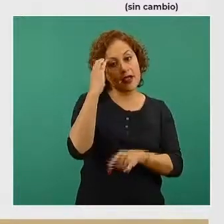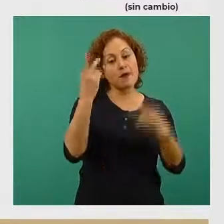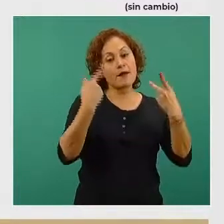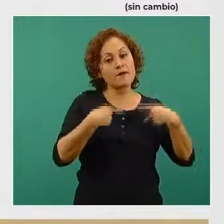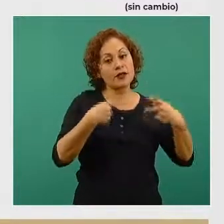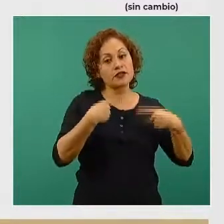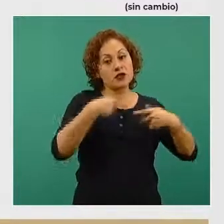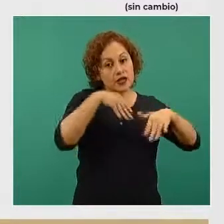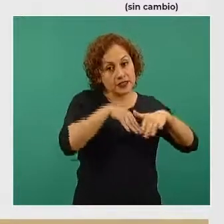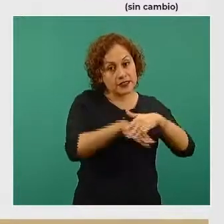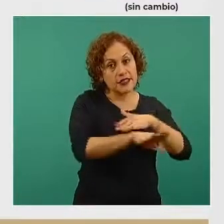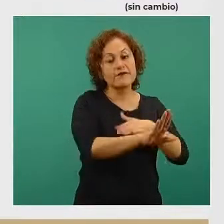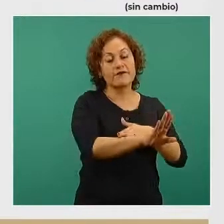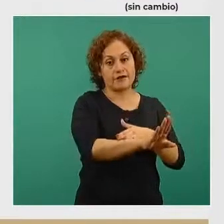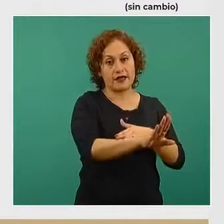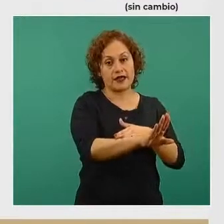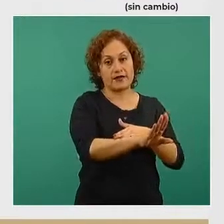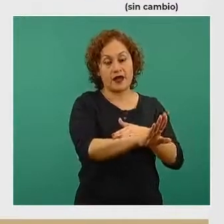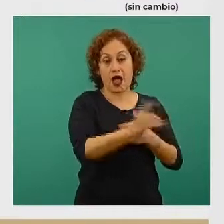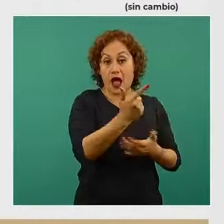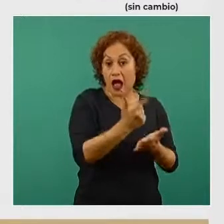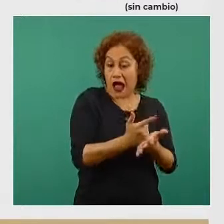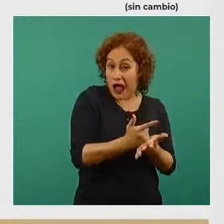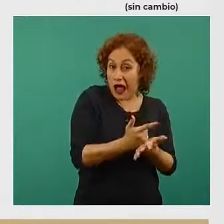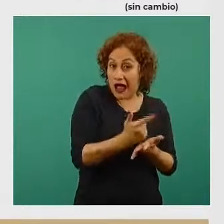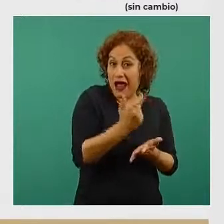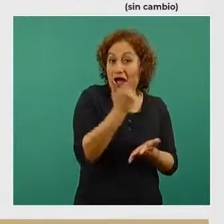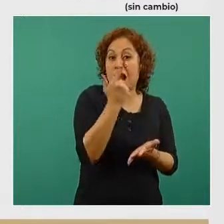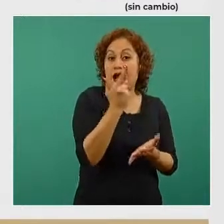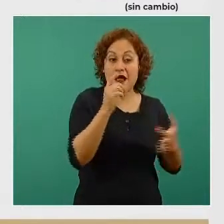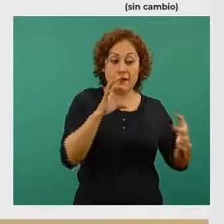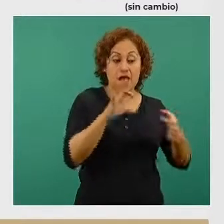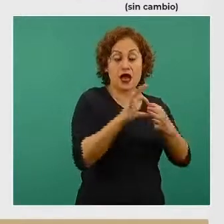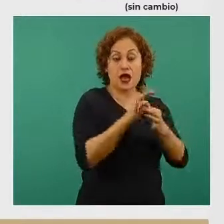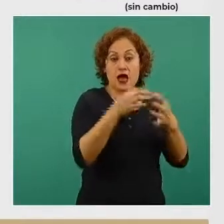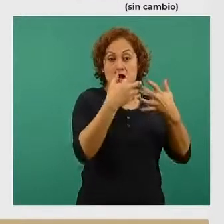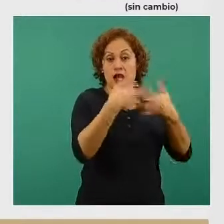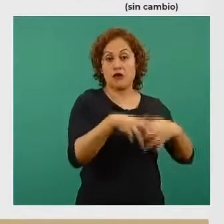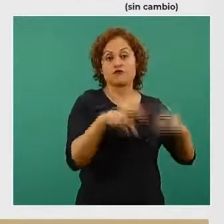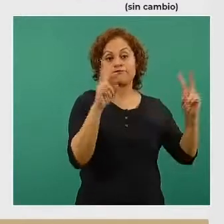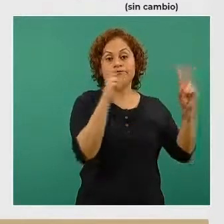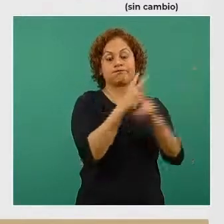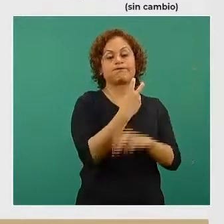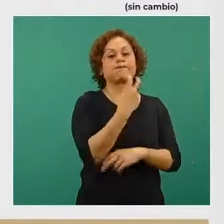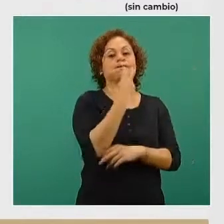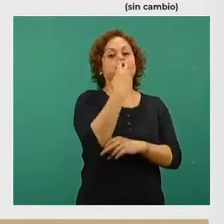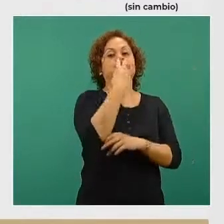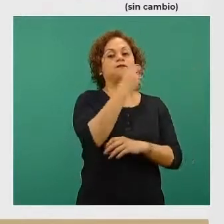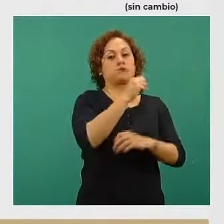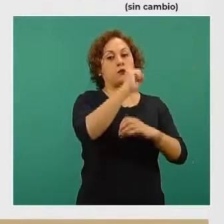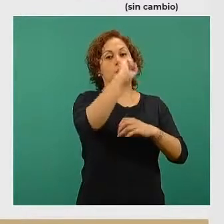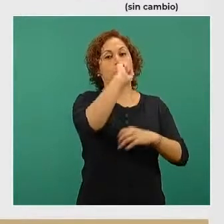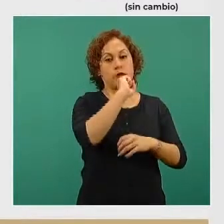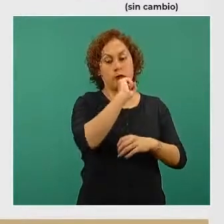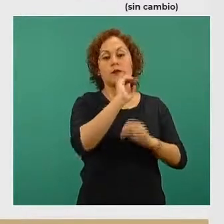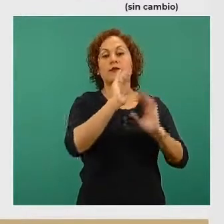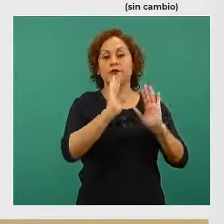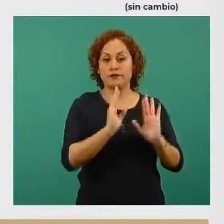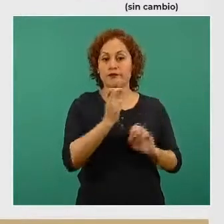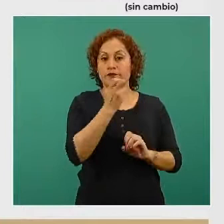necesitan iniciar de manera oportuna con la terapia de oxígeno, la oxigenación temprana o